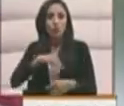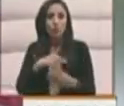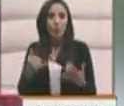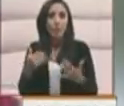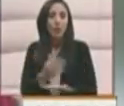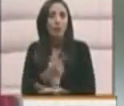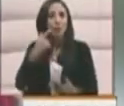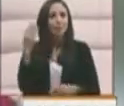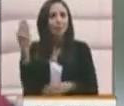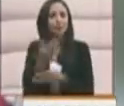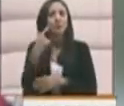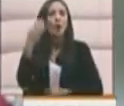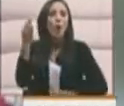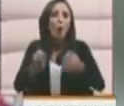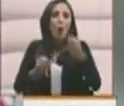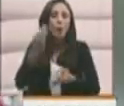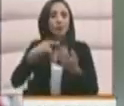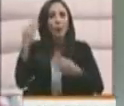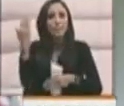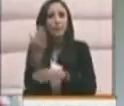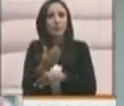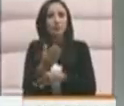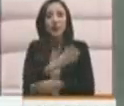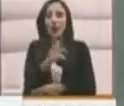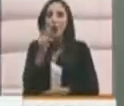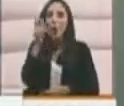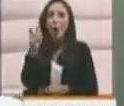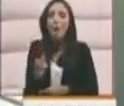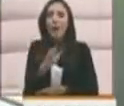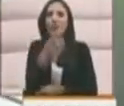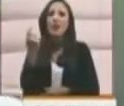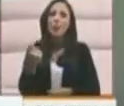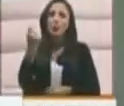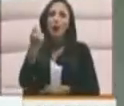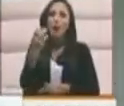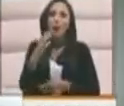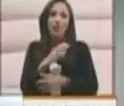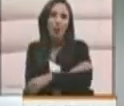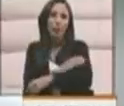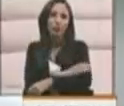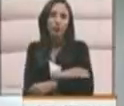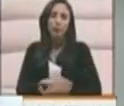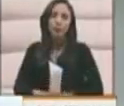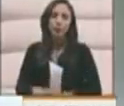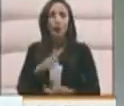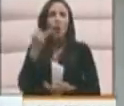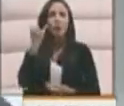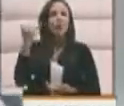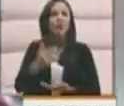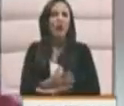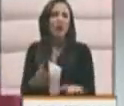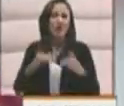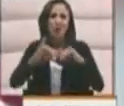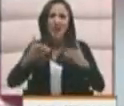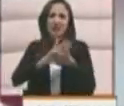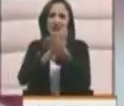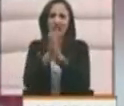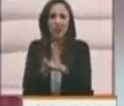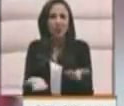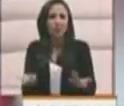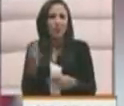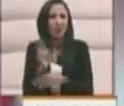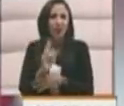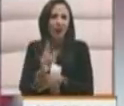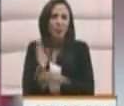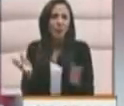Juicio popular para Juan Requesén. ¿Estás de acuerdo con que le quite la inmunidad parlamentaria? Eso es un automático.